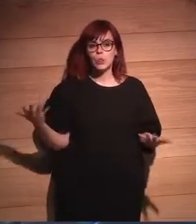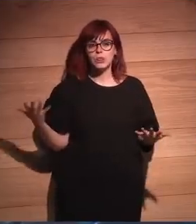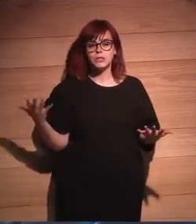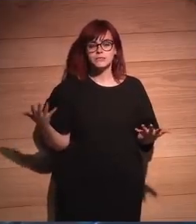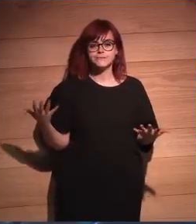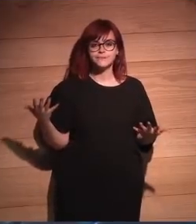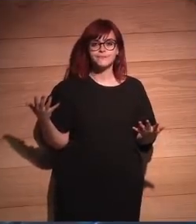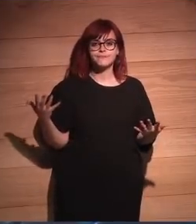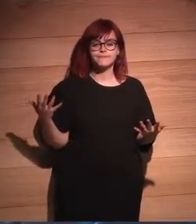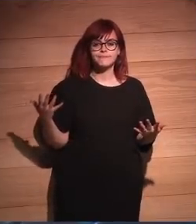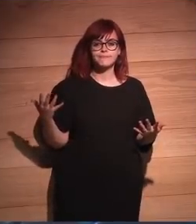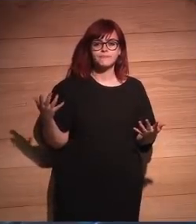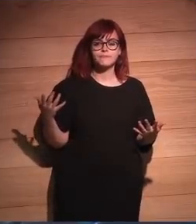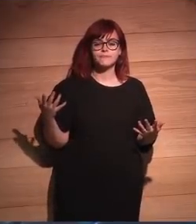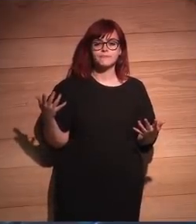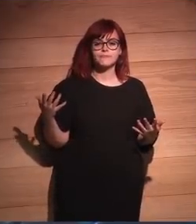estamos sufriendo